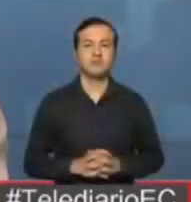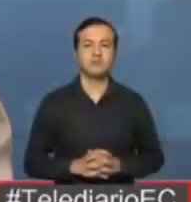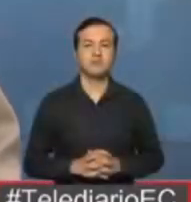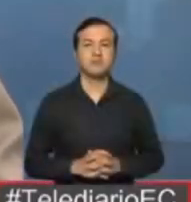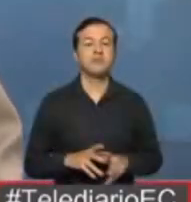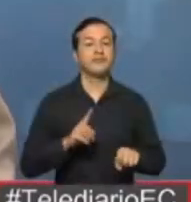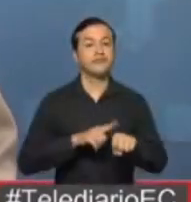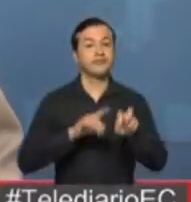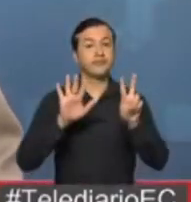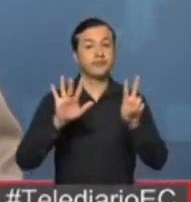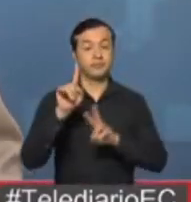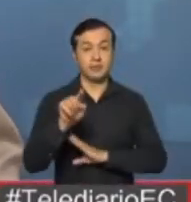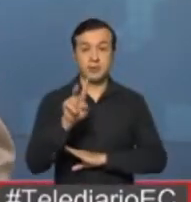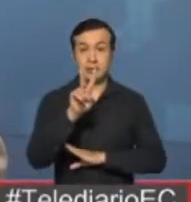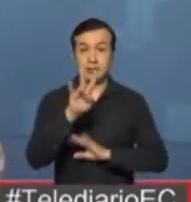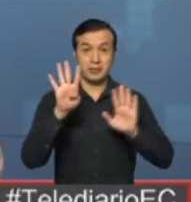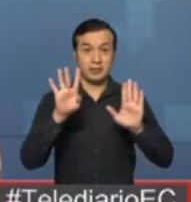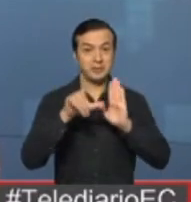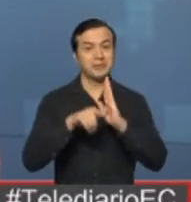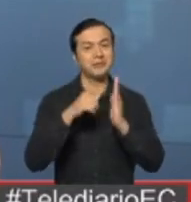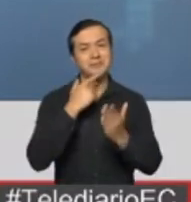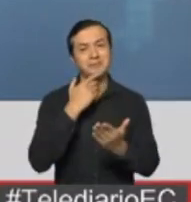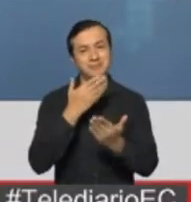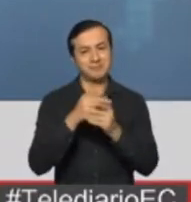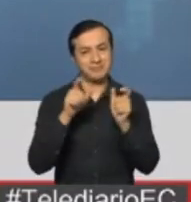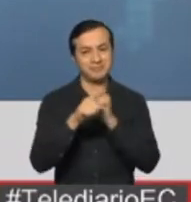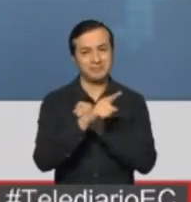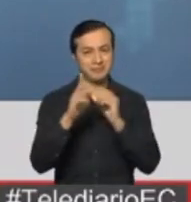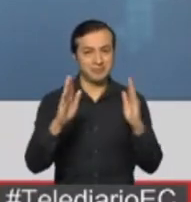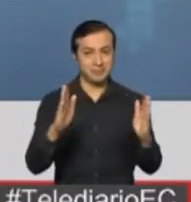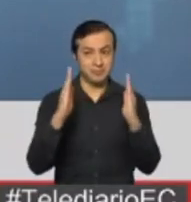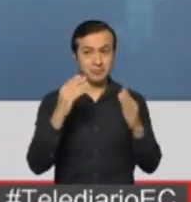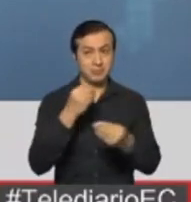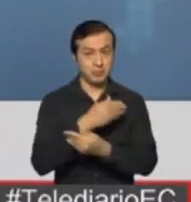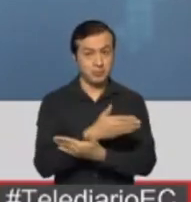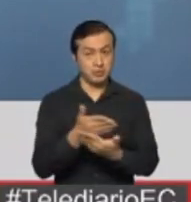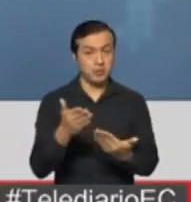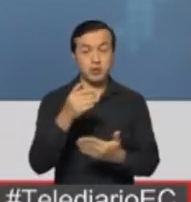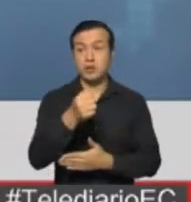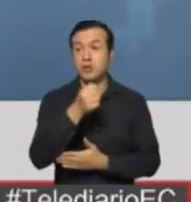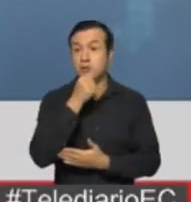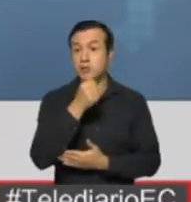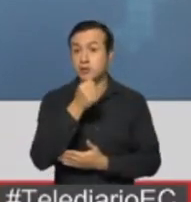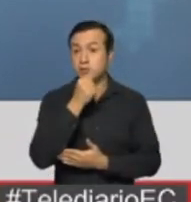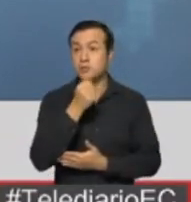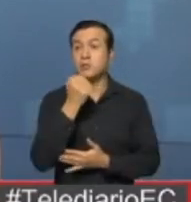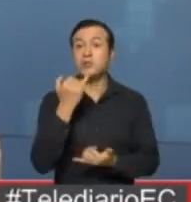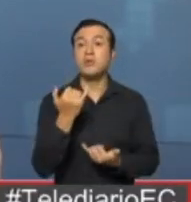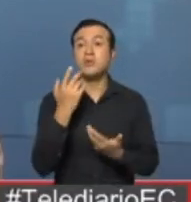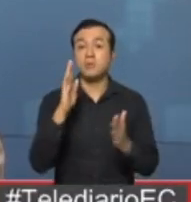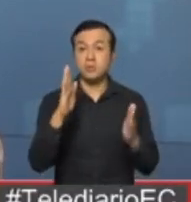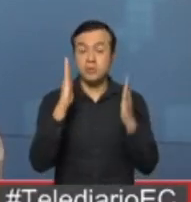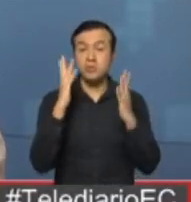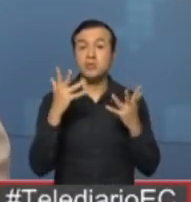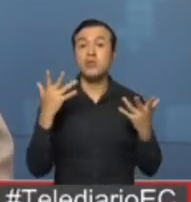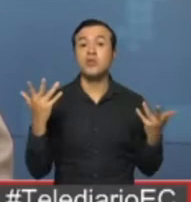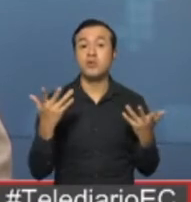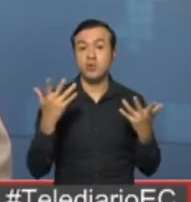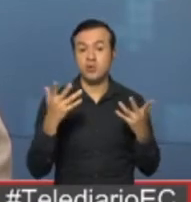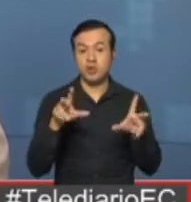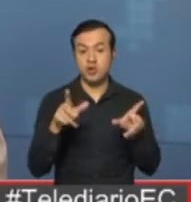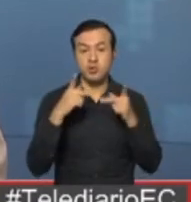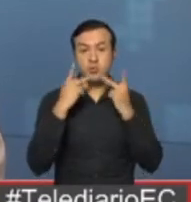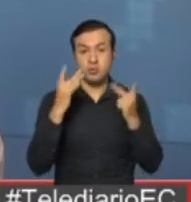7 de la mañana con 29 minutos gracias por seguir en nuestra sintonía les recordamos que las entrevistas de primera impresión también las puedes seguir a través de